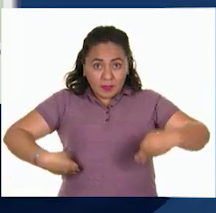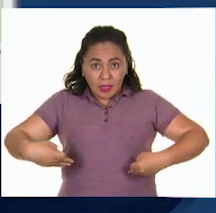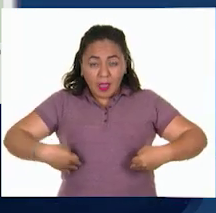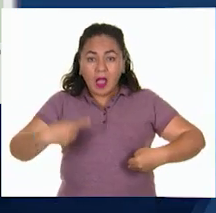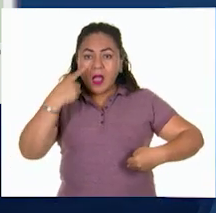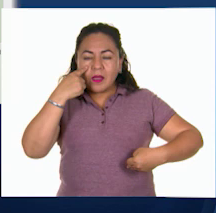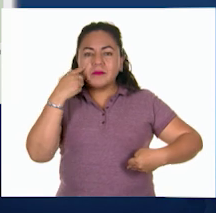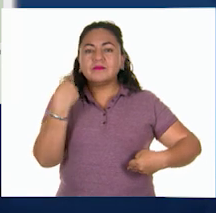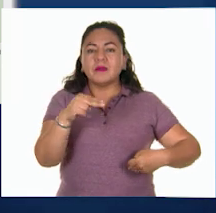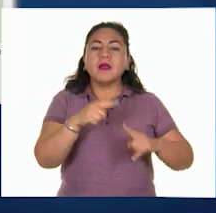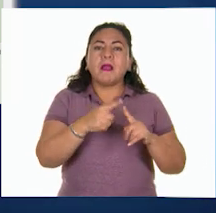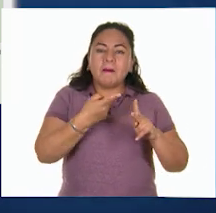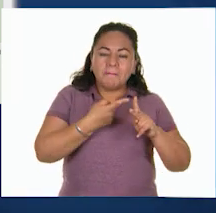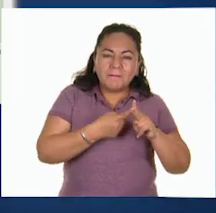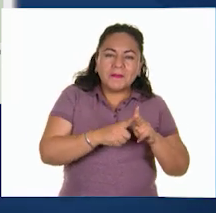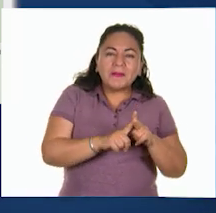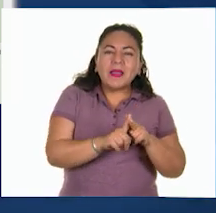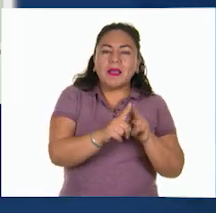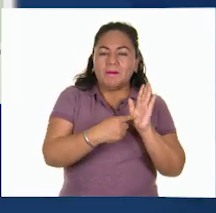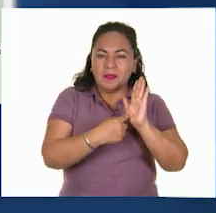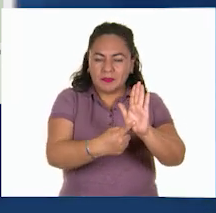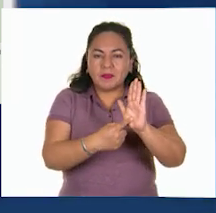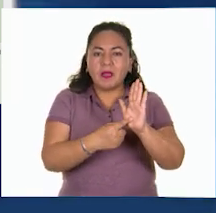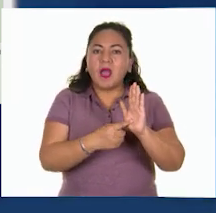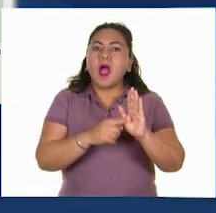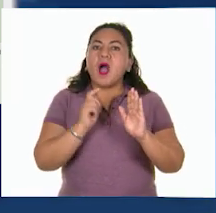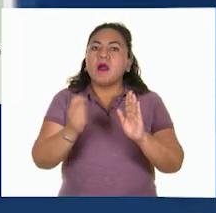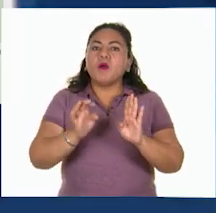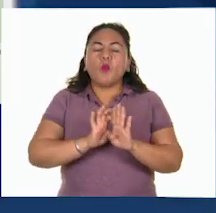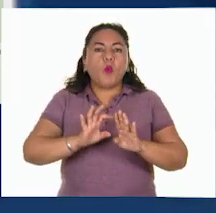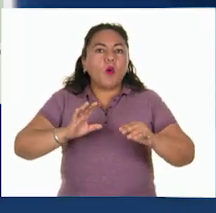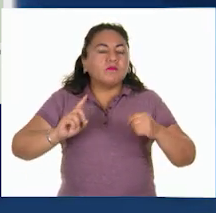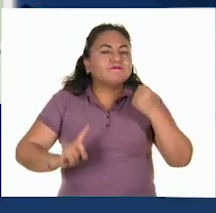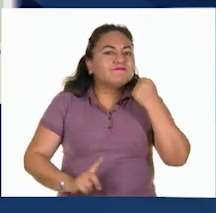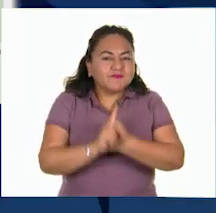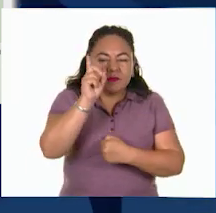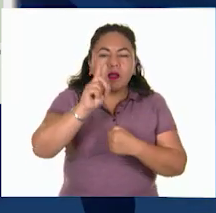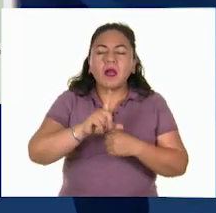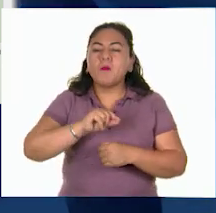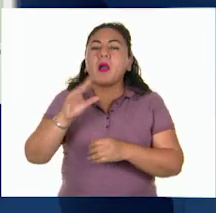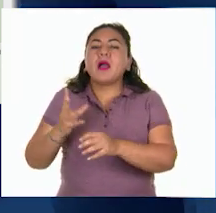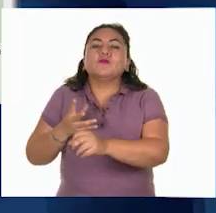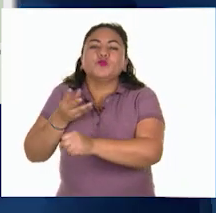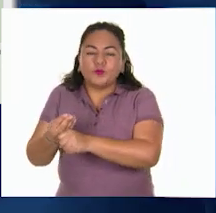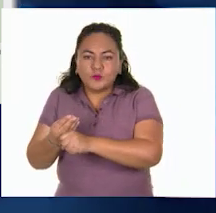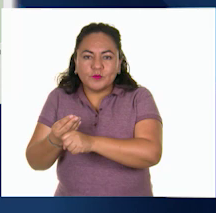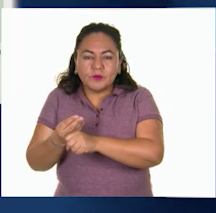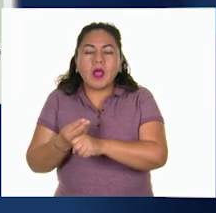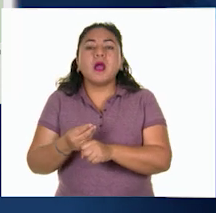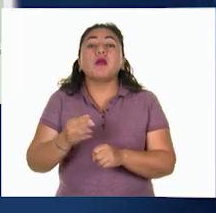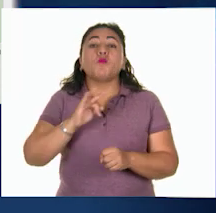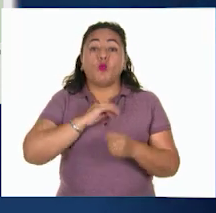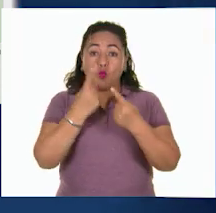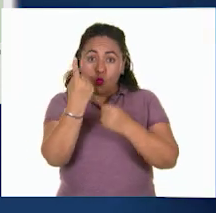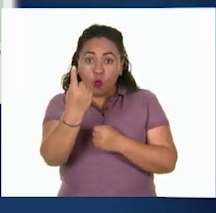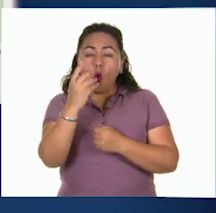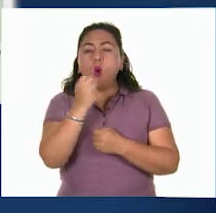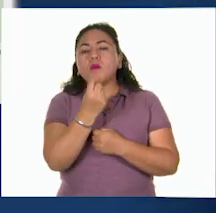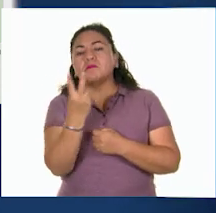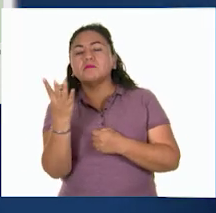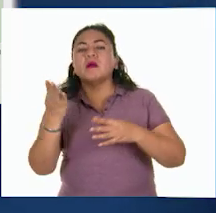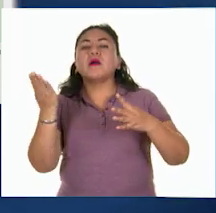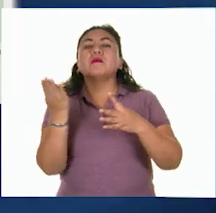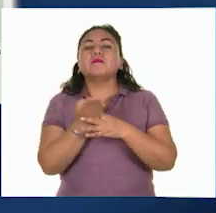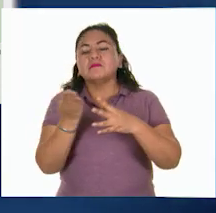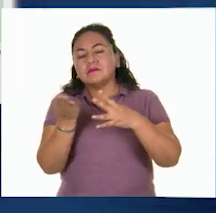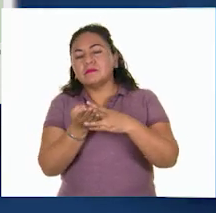denominan planteamiento, nudo y desenlace. Y pueden contarse en uno o varios actos. Y los actos se dividen